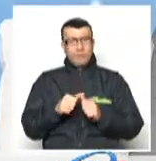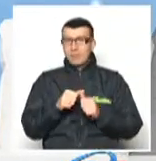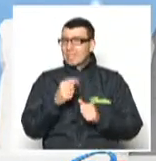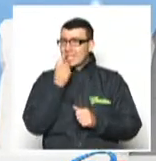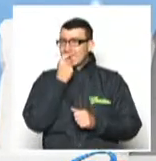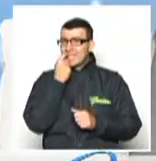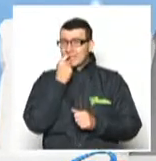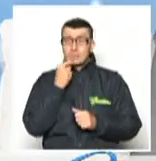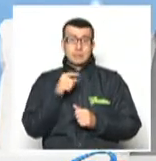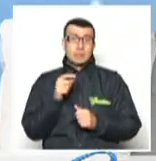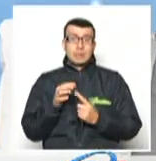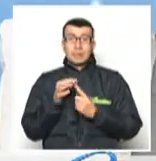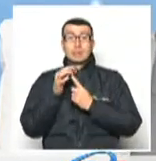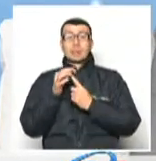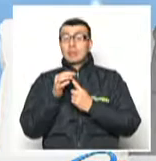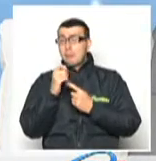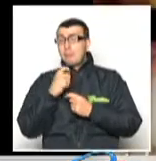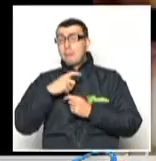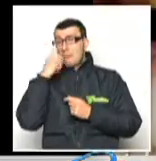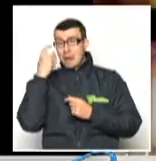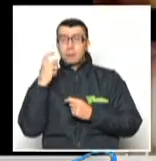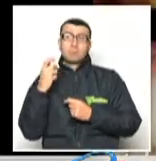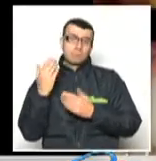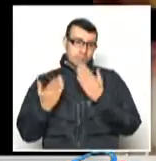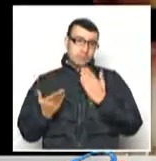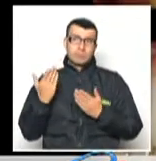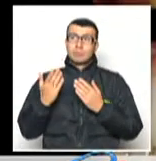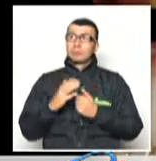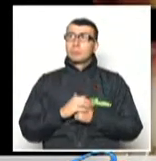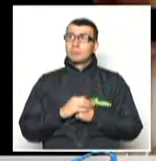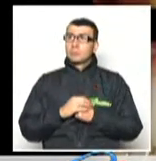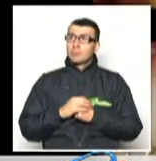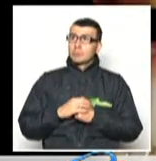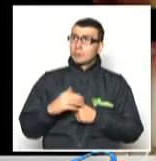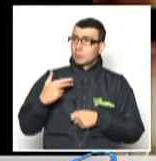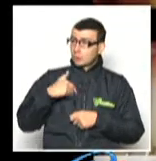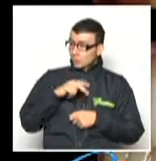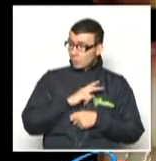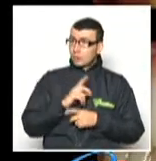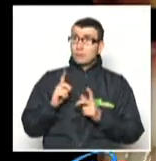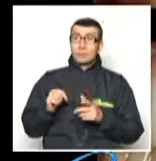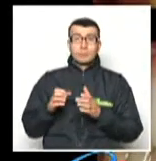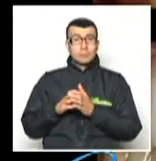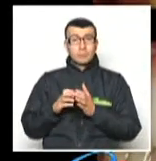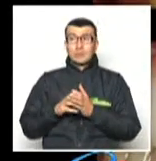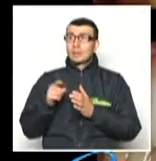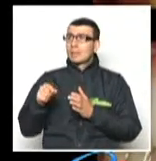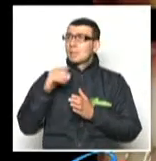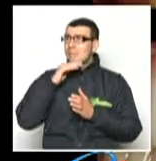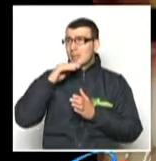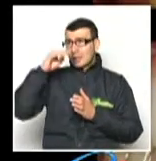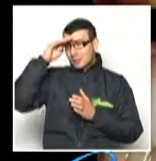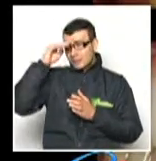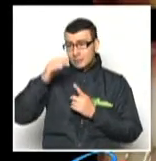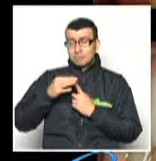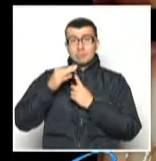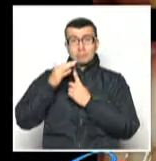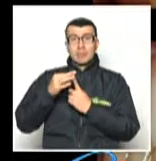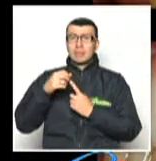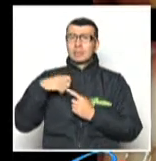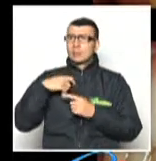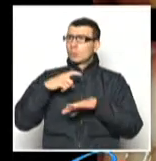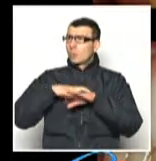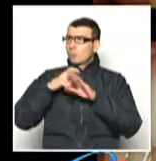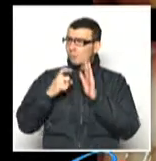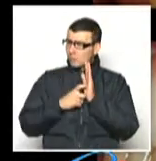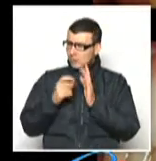con unos tratamientos muy especiales de blanqueamientos. El grupo de nosotros, incluso la clínica de Medellín es espectacular, es una clínica que tiene todas las